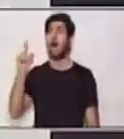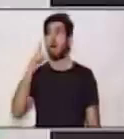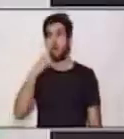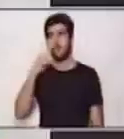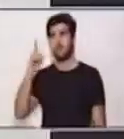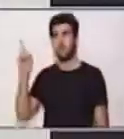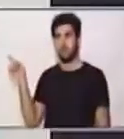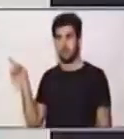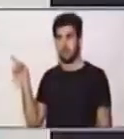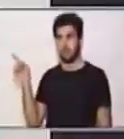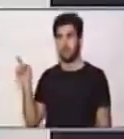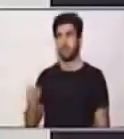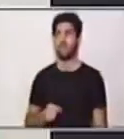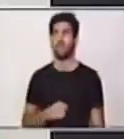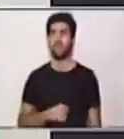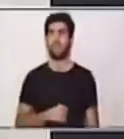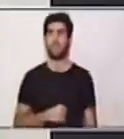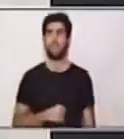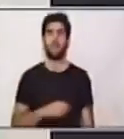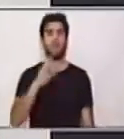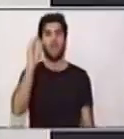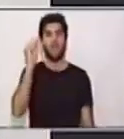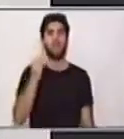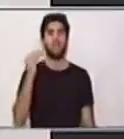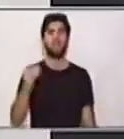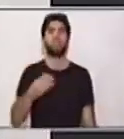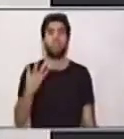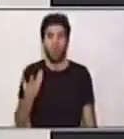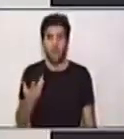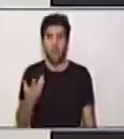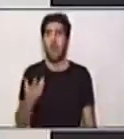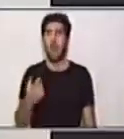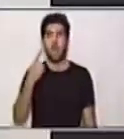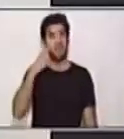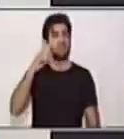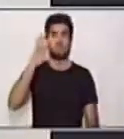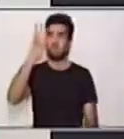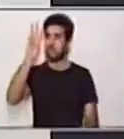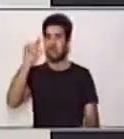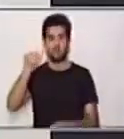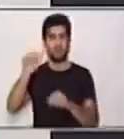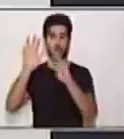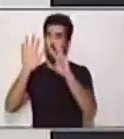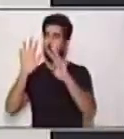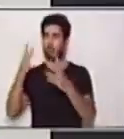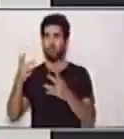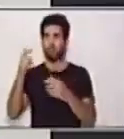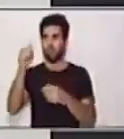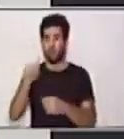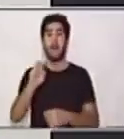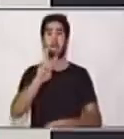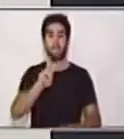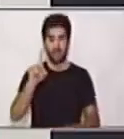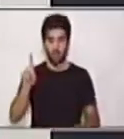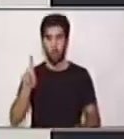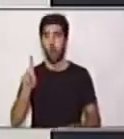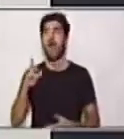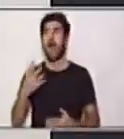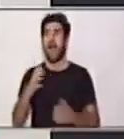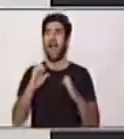aquí. Porque este llega hasta 3, este llega hasta 8 y este llega hasta 21. Entonces